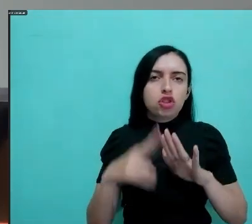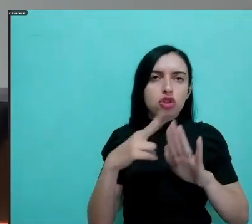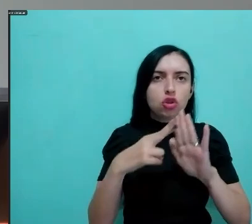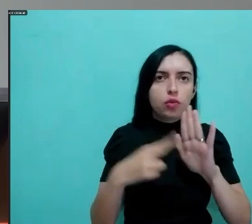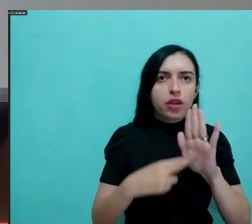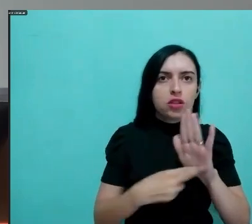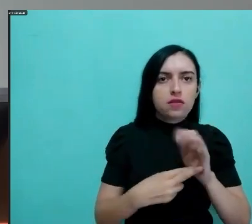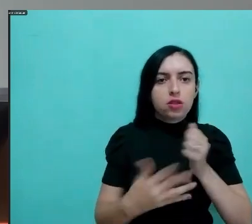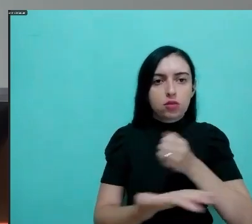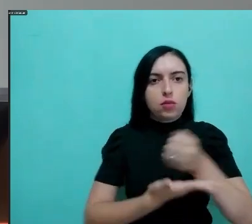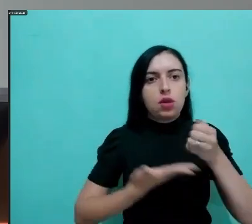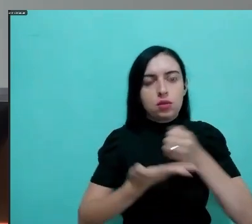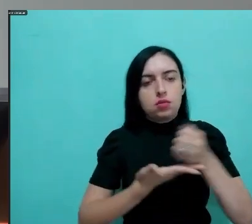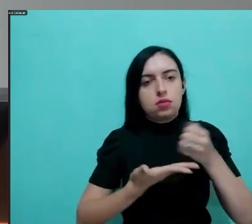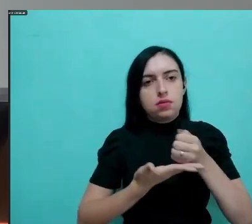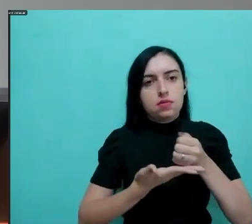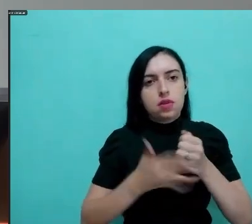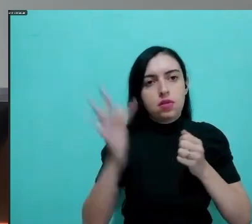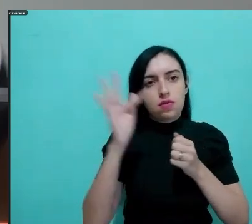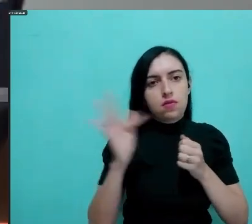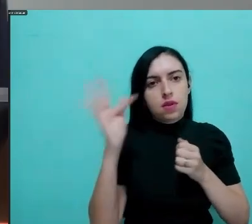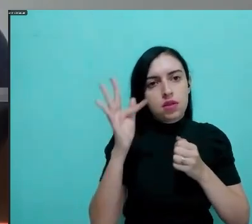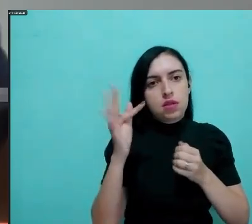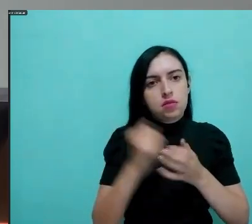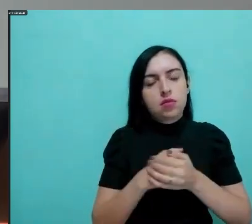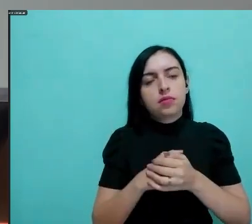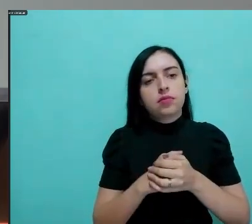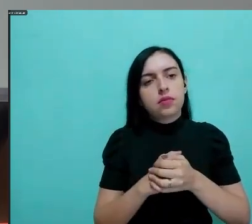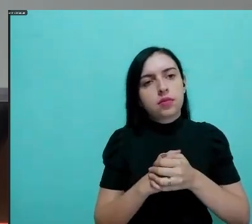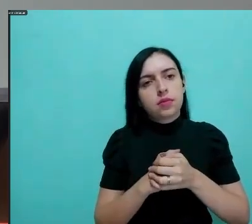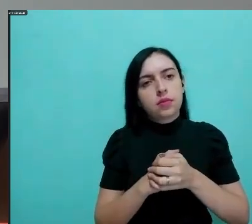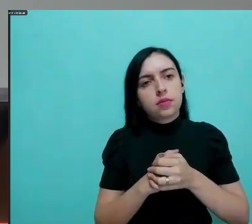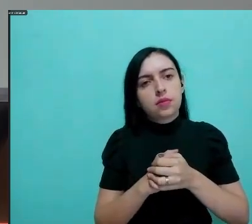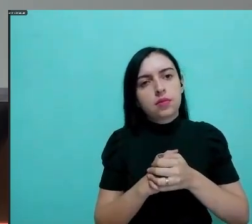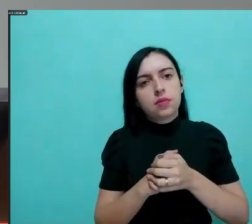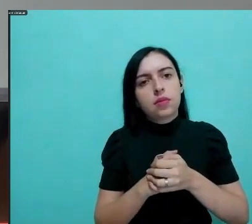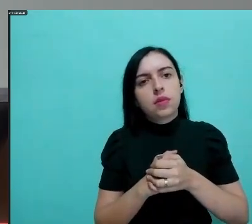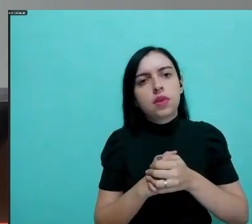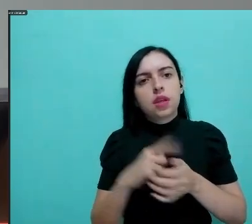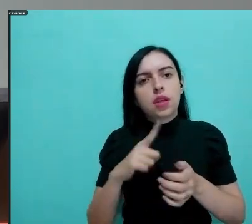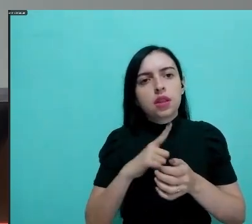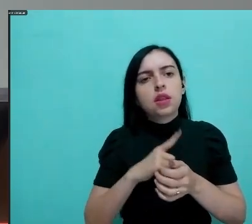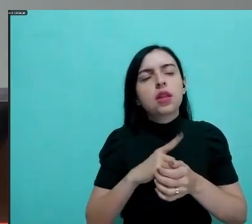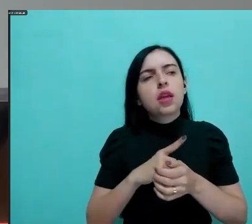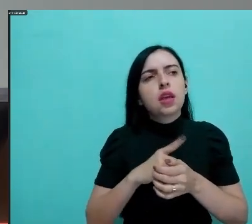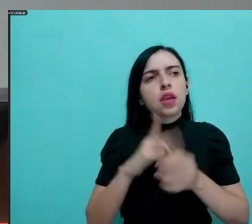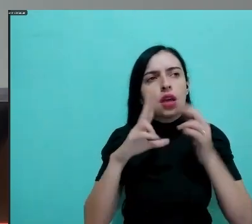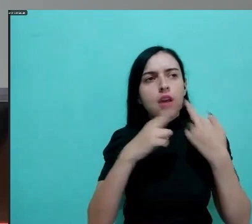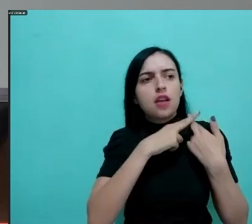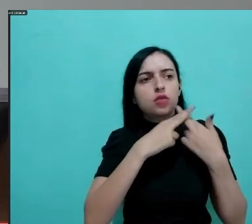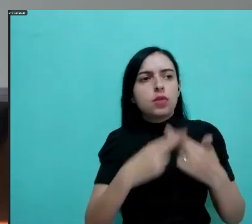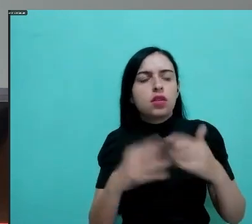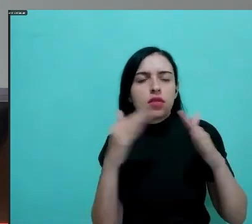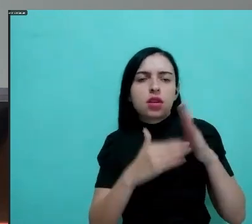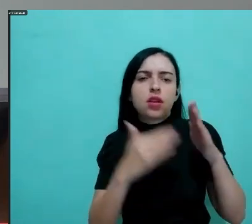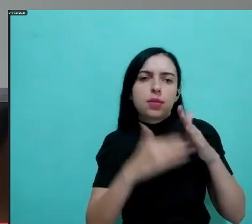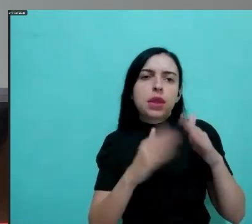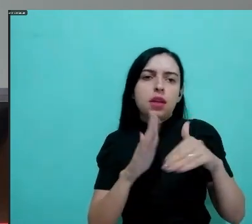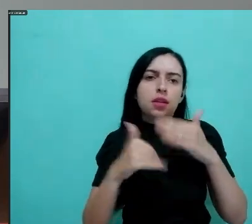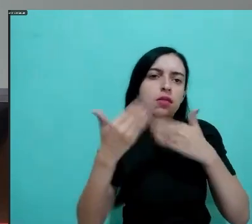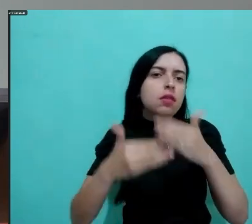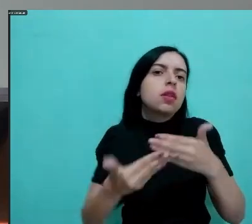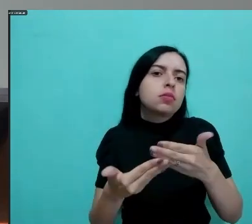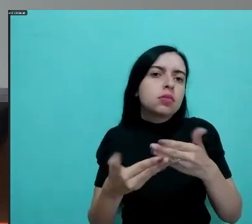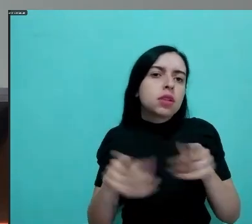hoy y el legislador solamente tiene las competencias limitadas que se le han dado. También